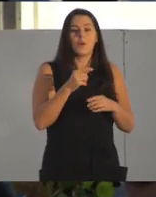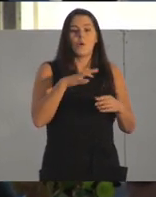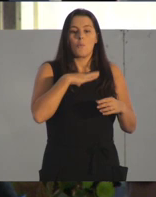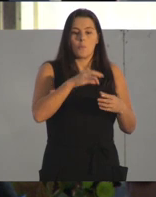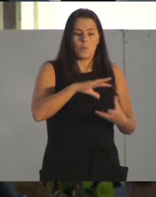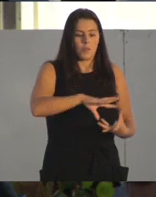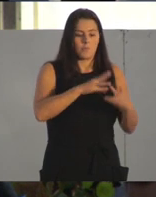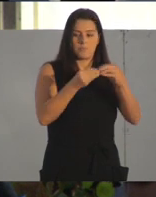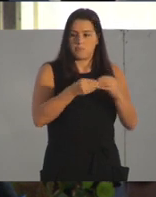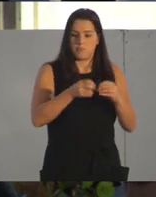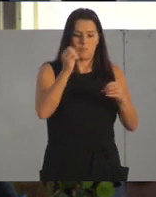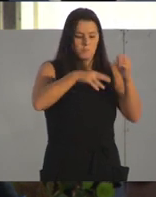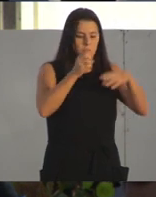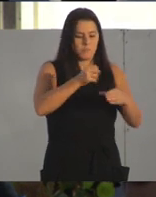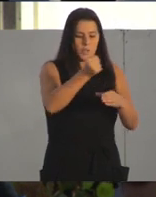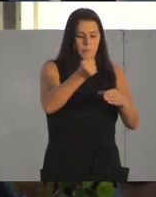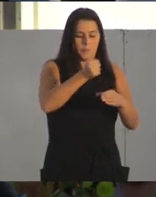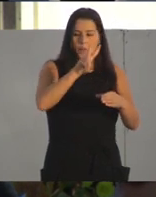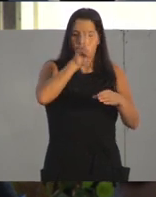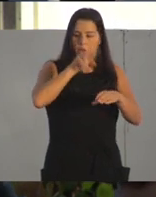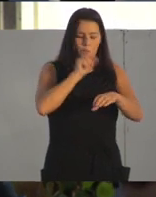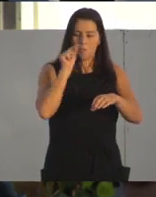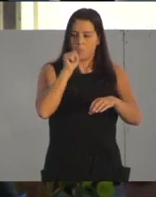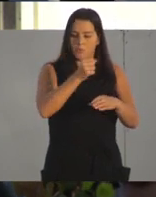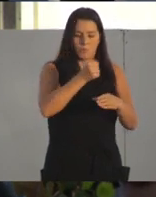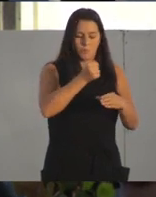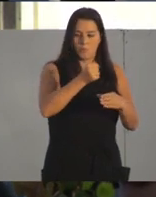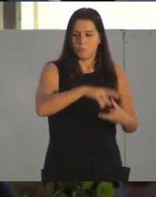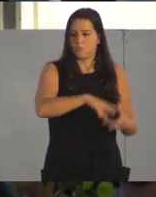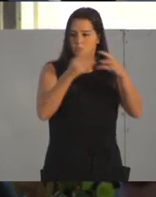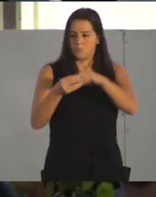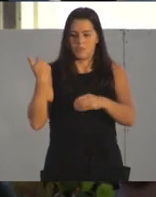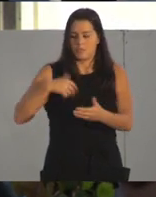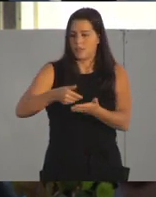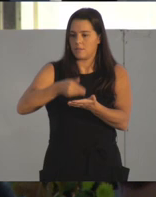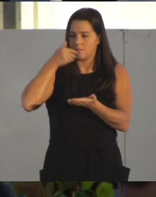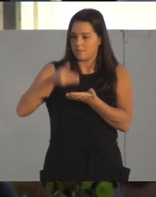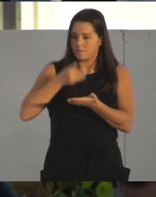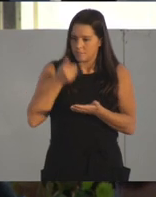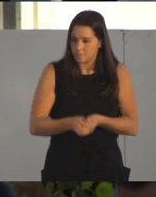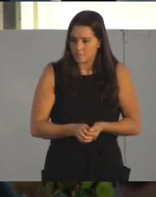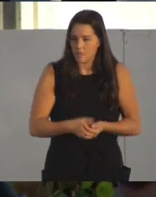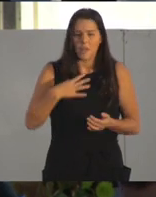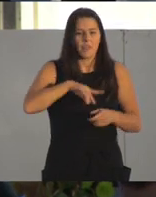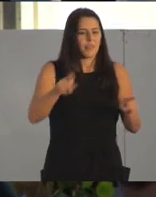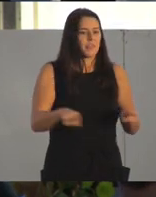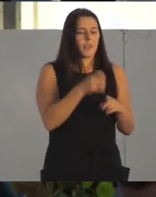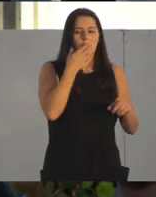un alimento caliente, en 2 minutos ese alimento puede estar frío y